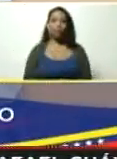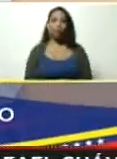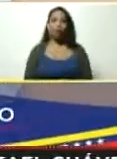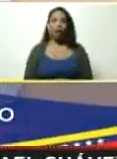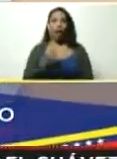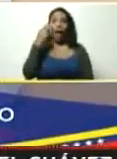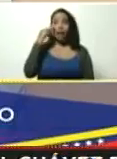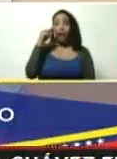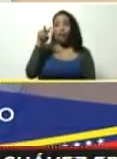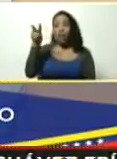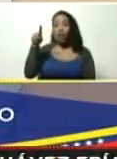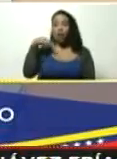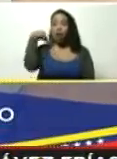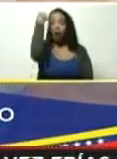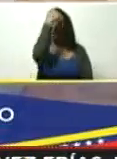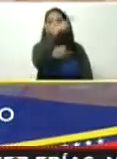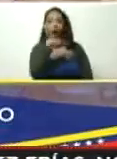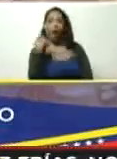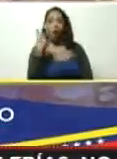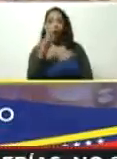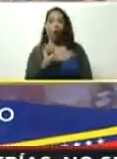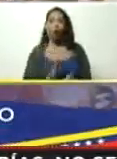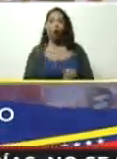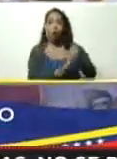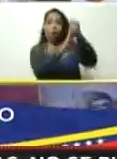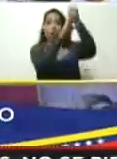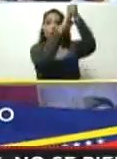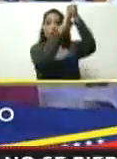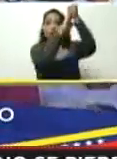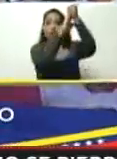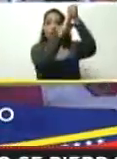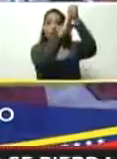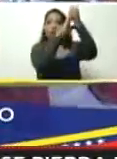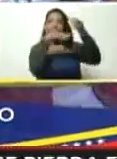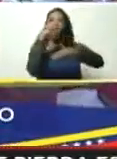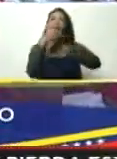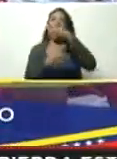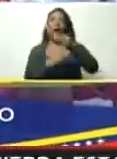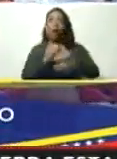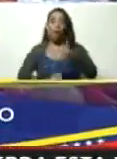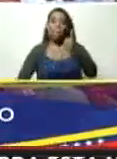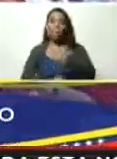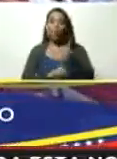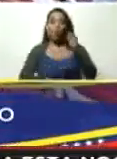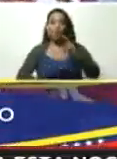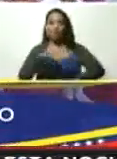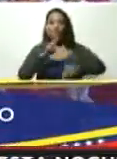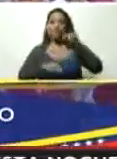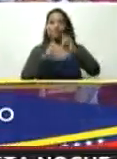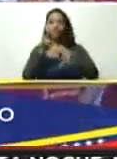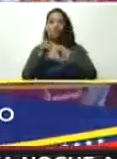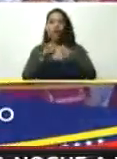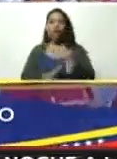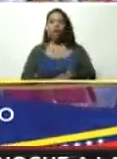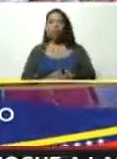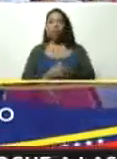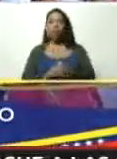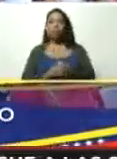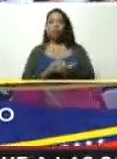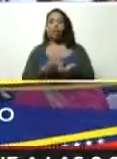cara a un líder que forje direcciones colectivas, que